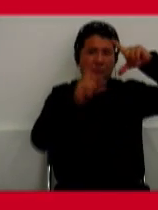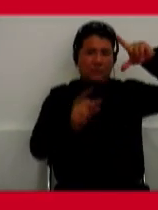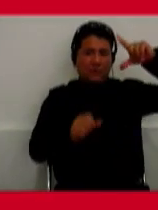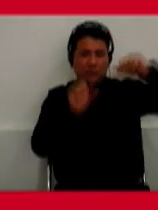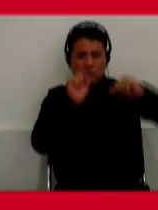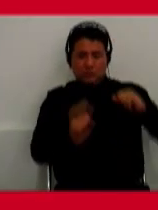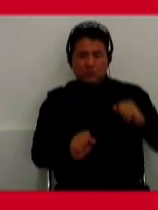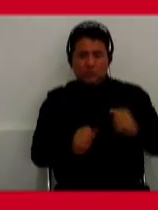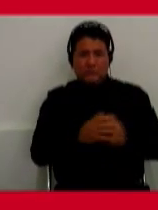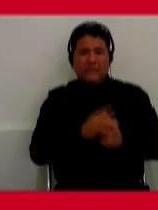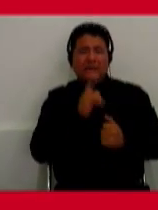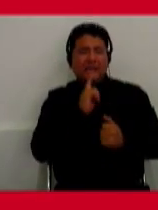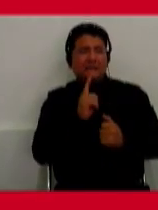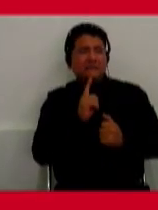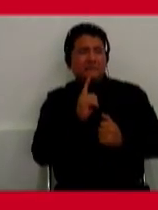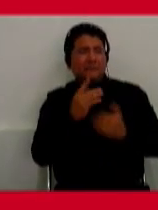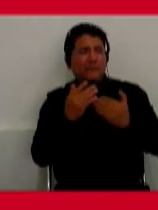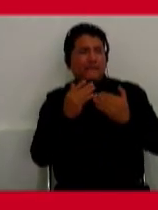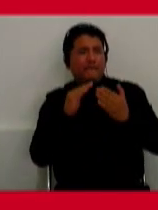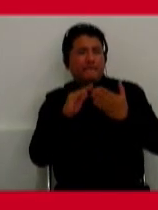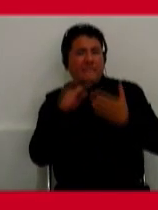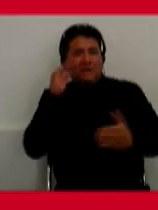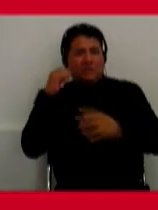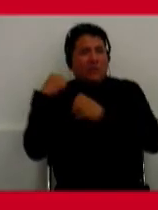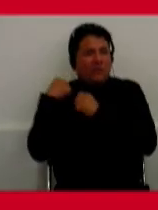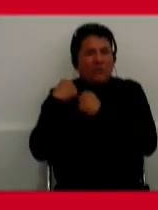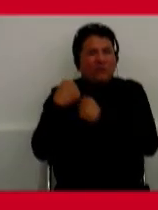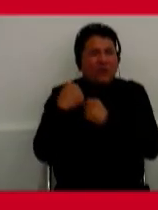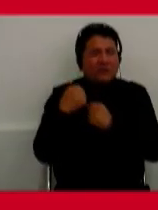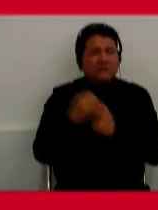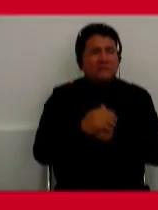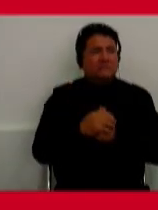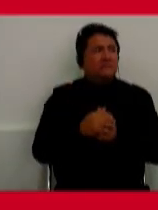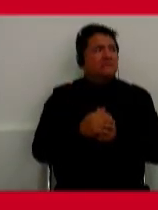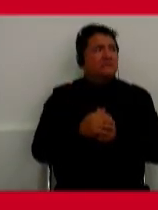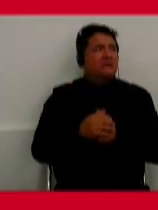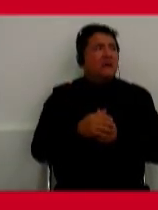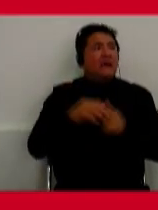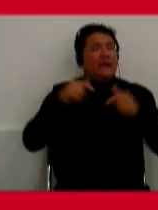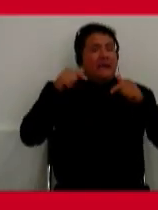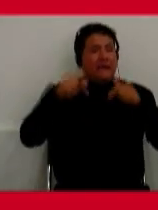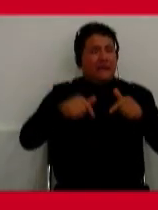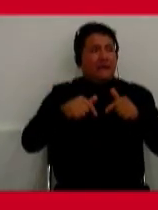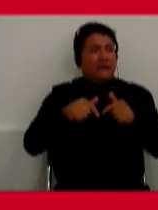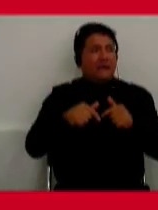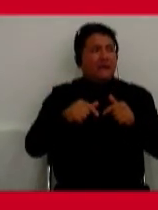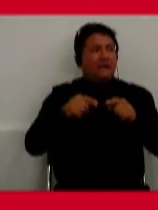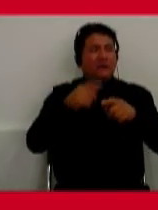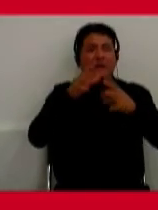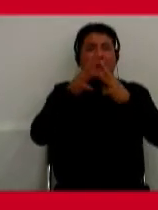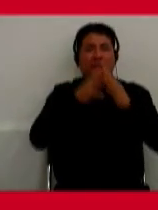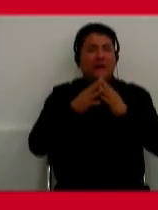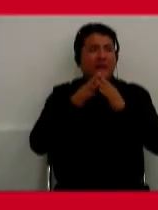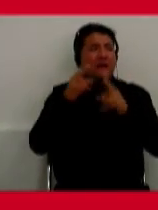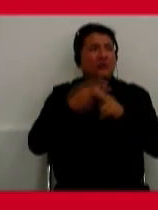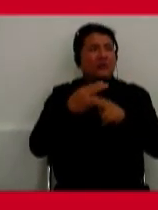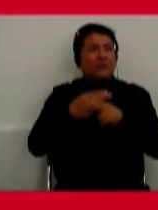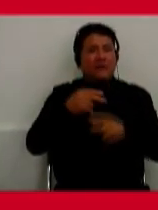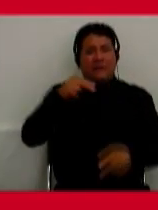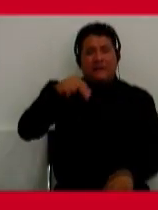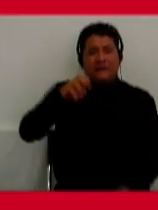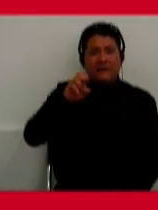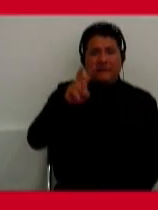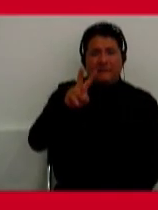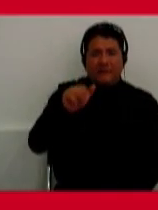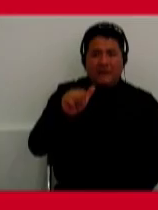robusta. Es por eso que nosotros en Nevada, en los undercut, ellos lo hacen 10 metros de ancho por 4,50 de